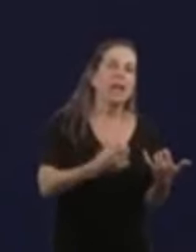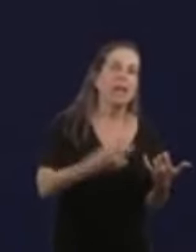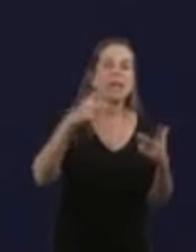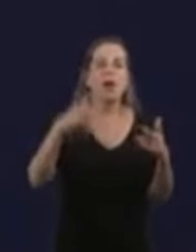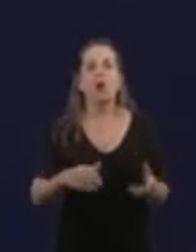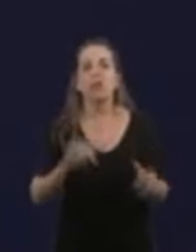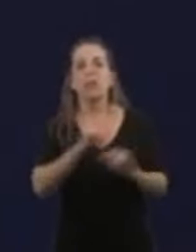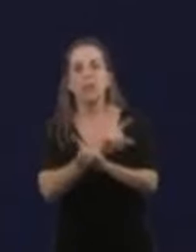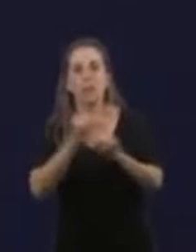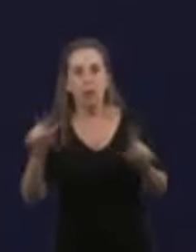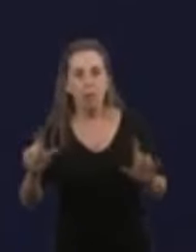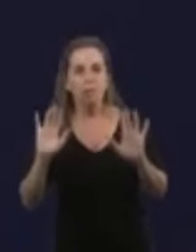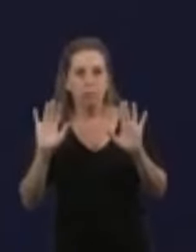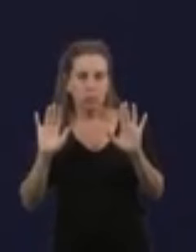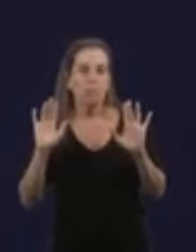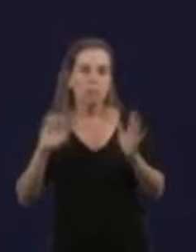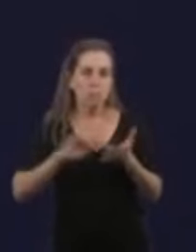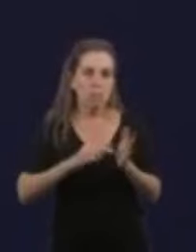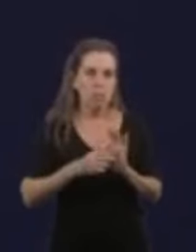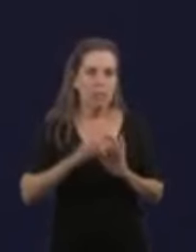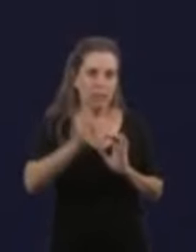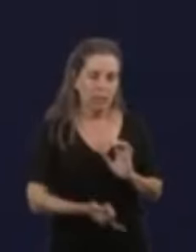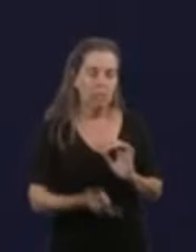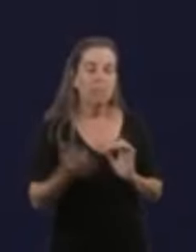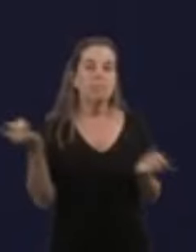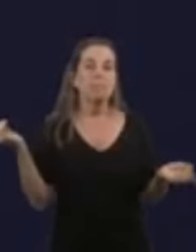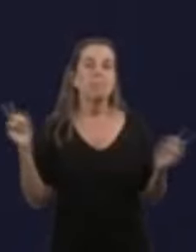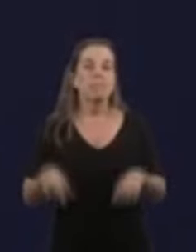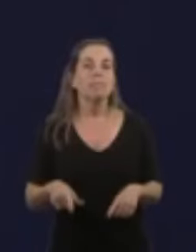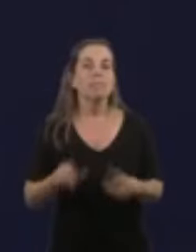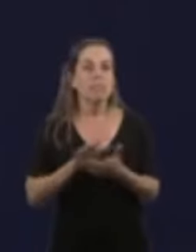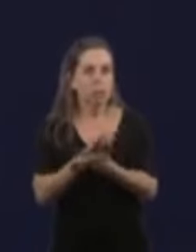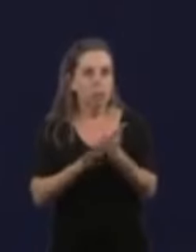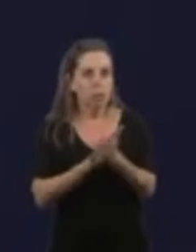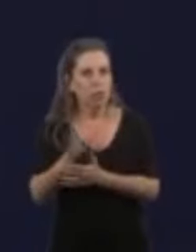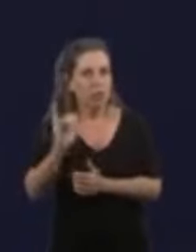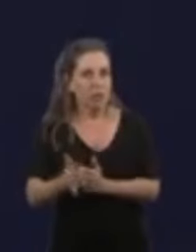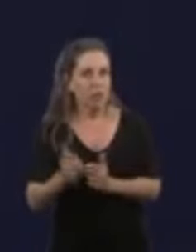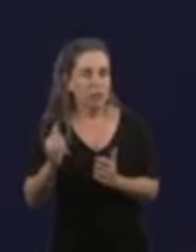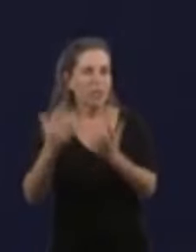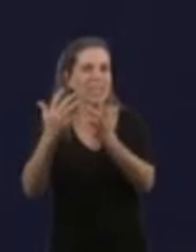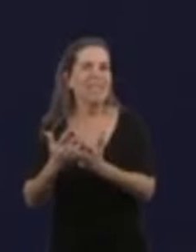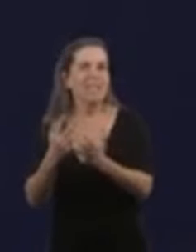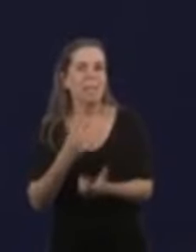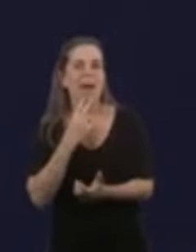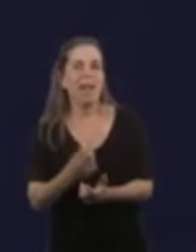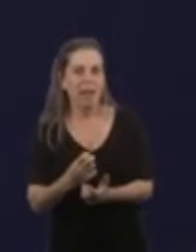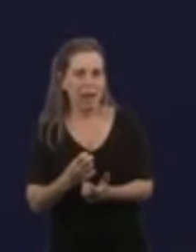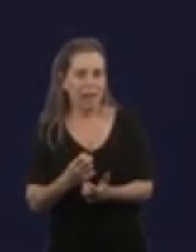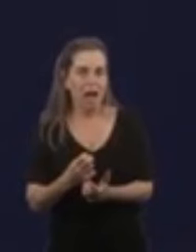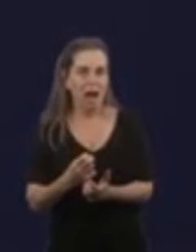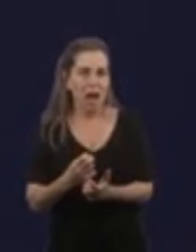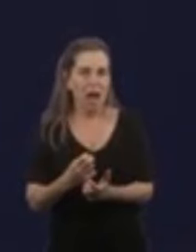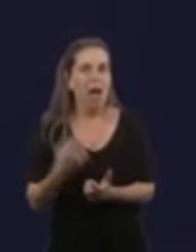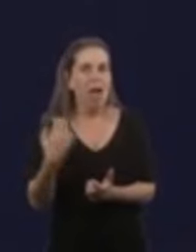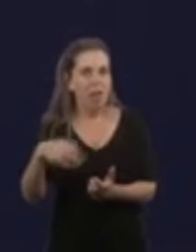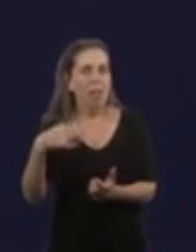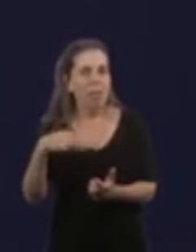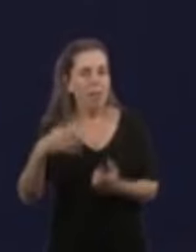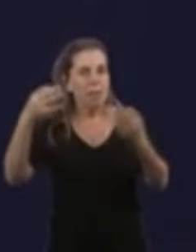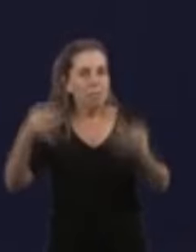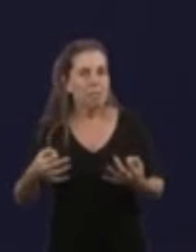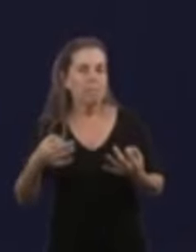un hecho y por supuesto que restablecer el sistema la infraestructura energética como la que debe tener